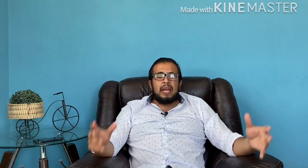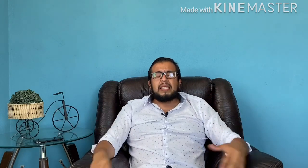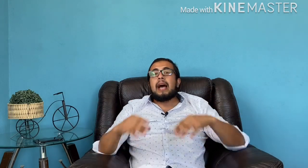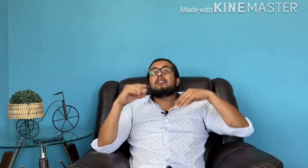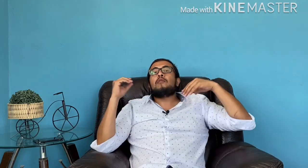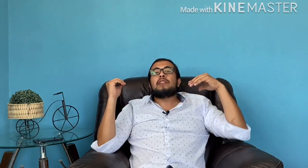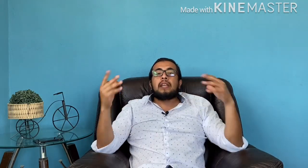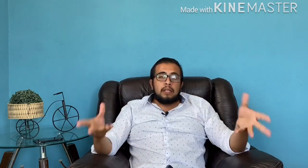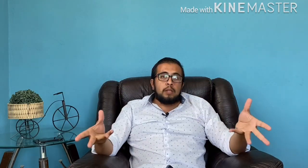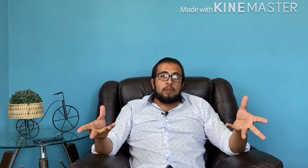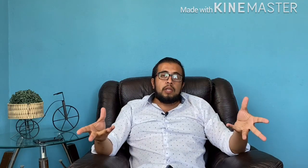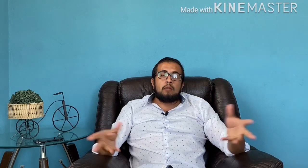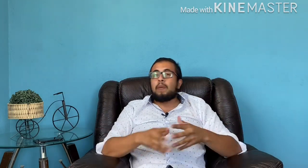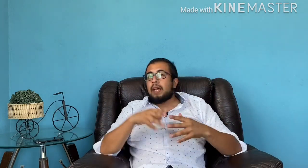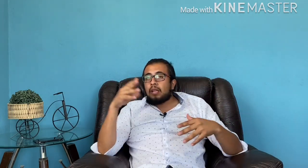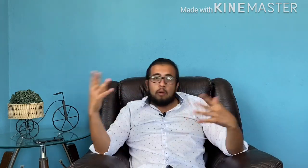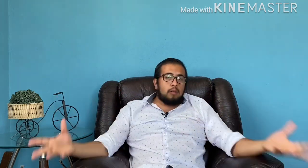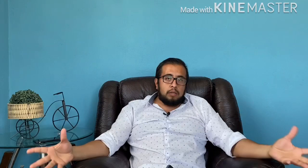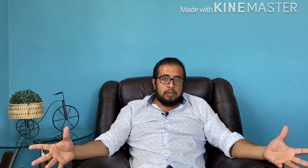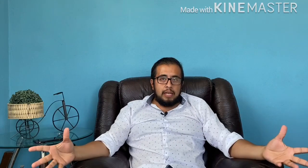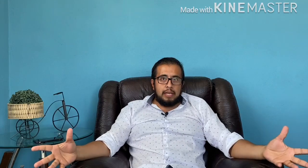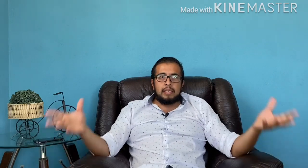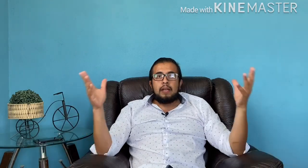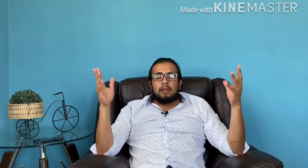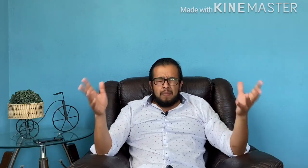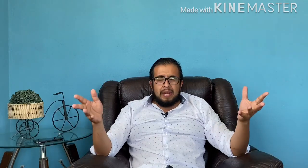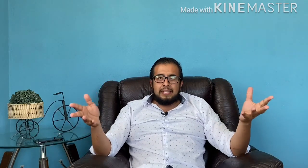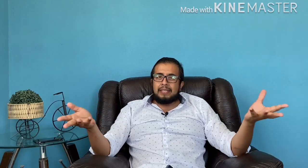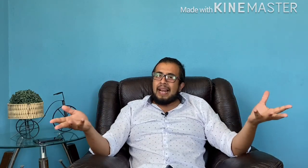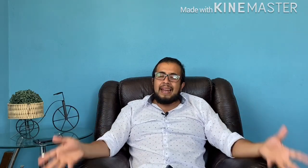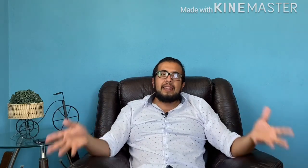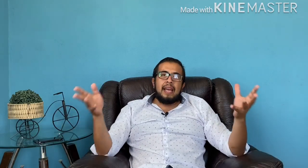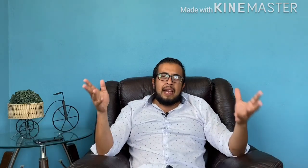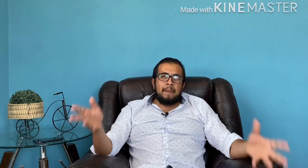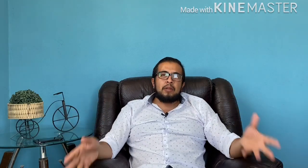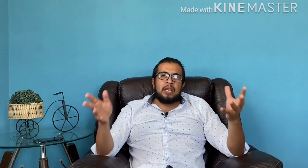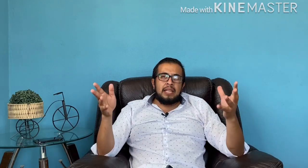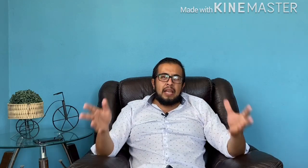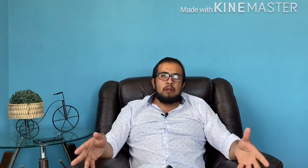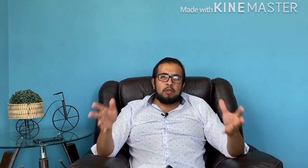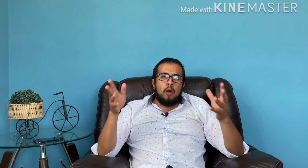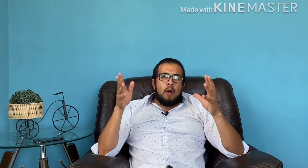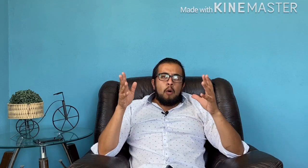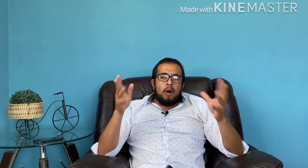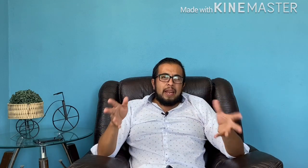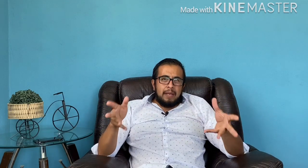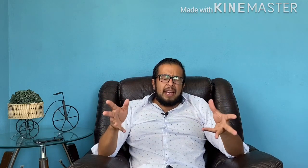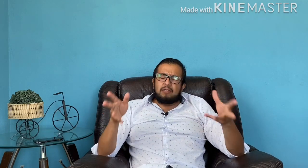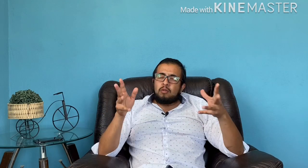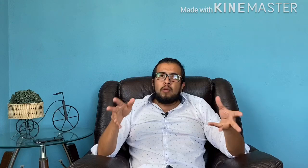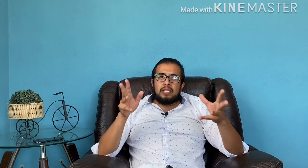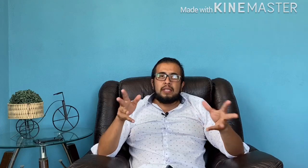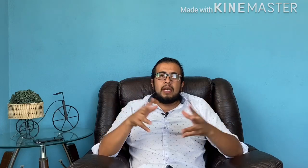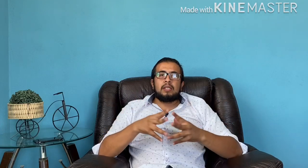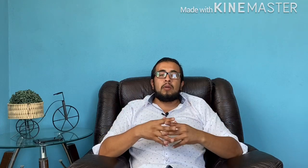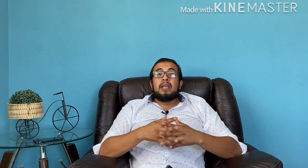computadora en casa, hay suficientes dispositivos para que todos los hijos que hay en casa tomen clases. La neta, en la mayoría de los hogares mexicanos